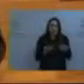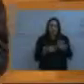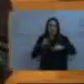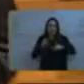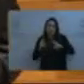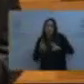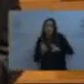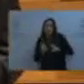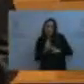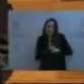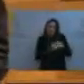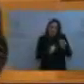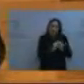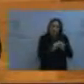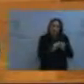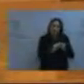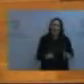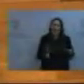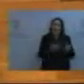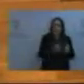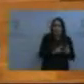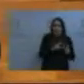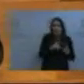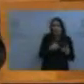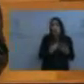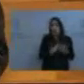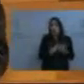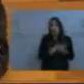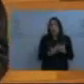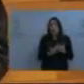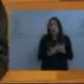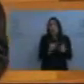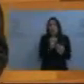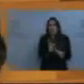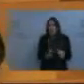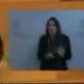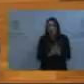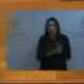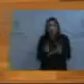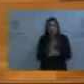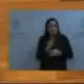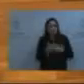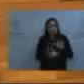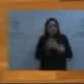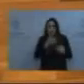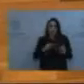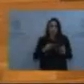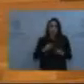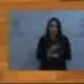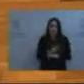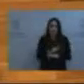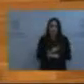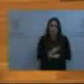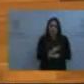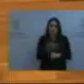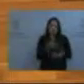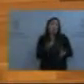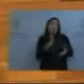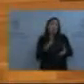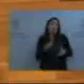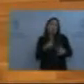construcción. Instábamos, además, a utilizar todos los mecanismos legales para financiar la solución que se llevase a cabo. Esos eran